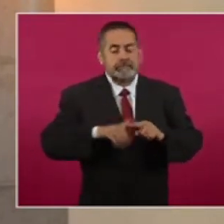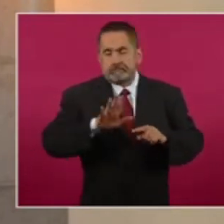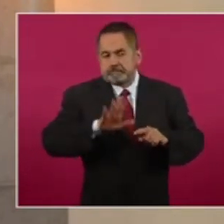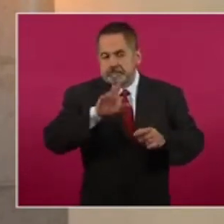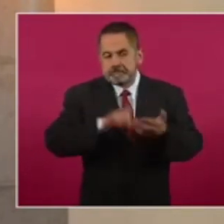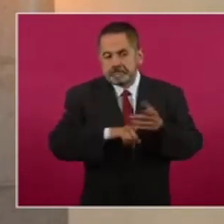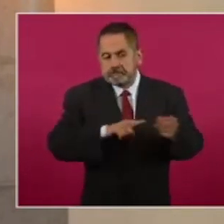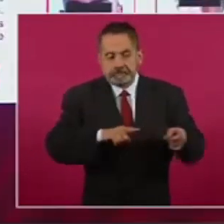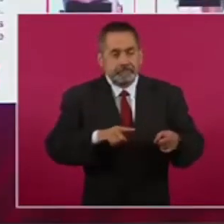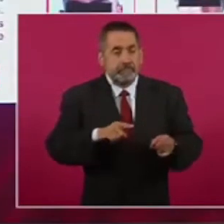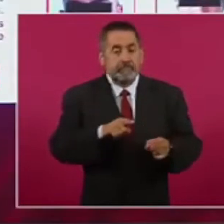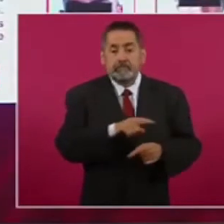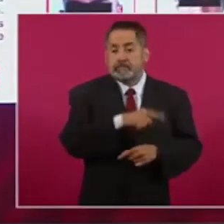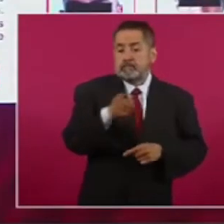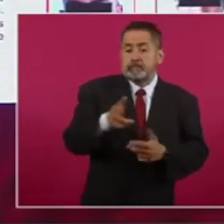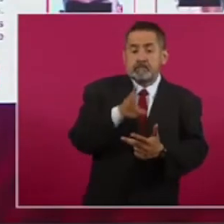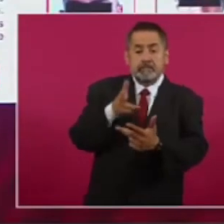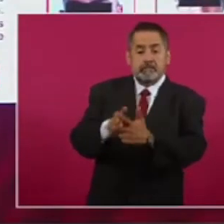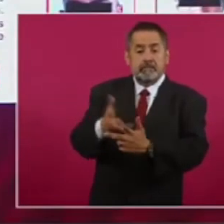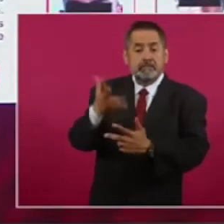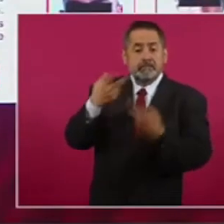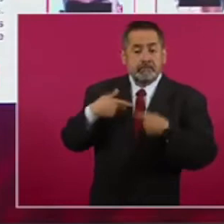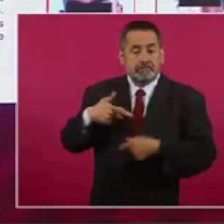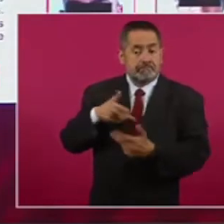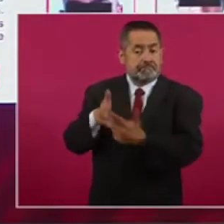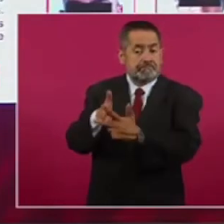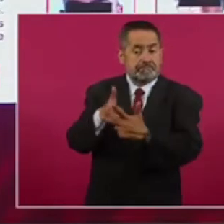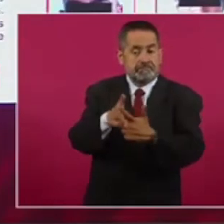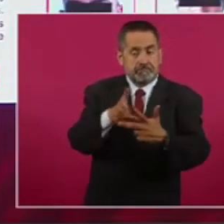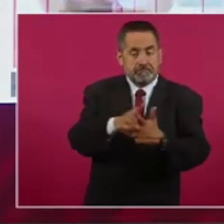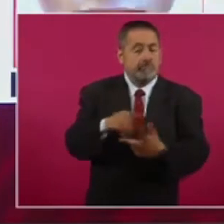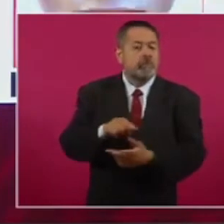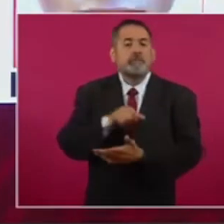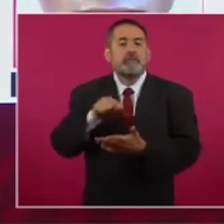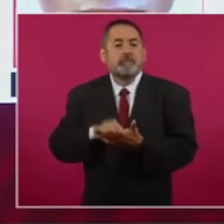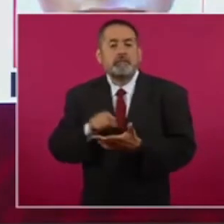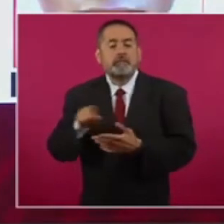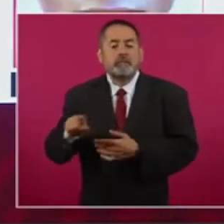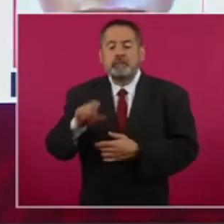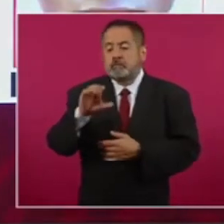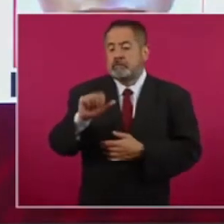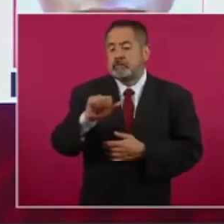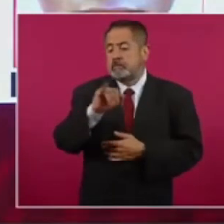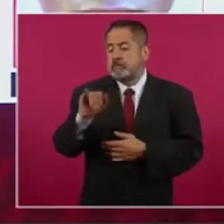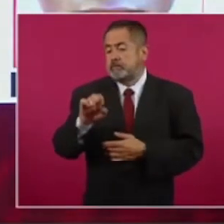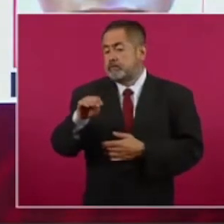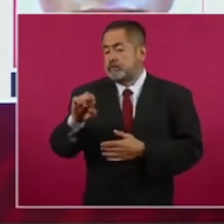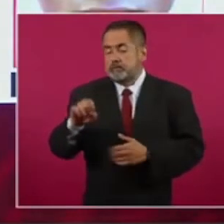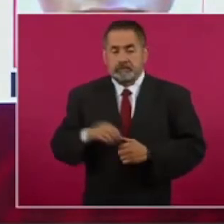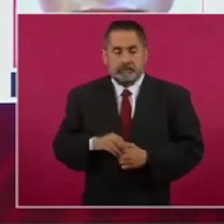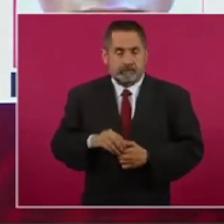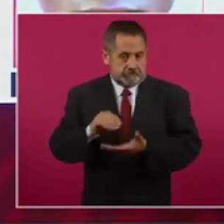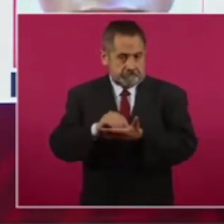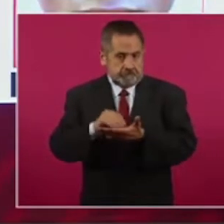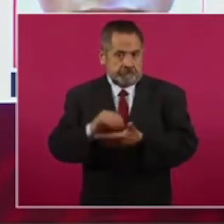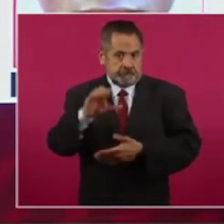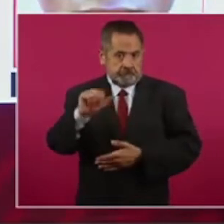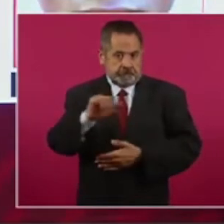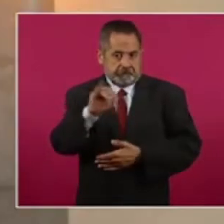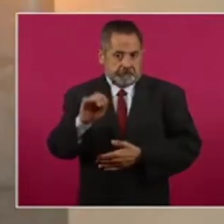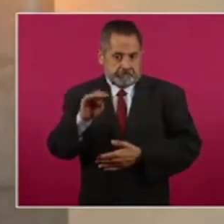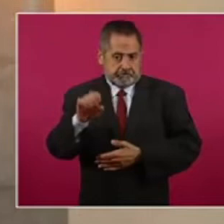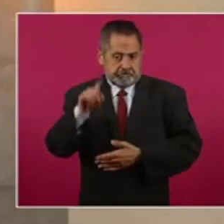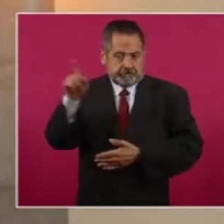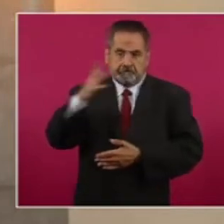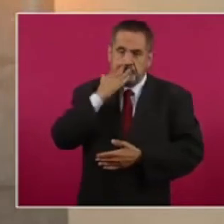5 personas. Esto también en Cajeme, Sonora. Siguiente. Continuando con Cajeme en Sonora,